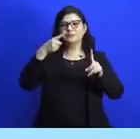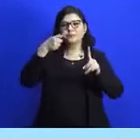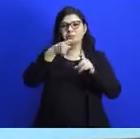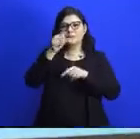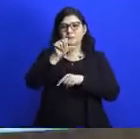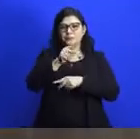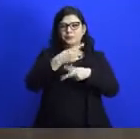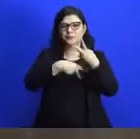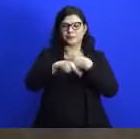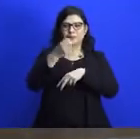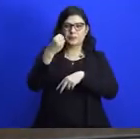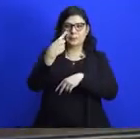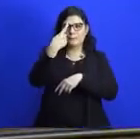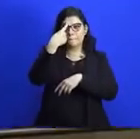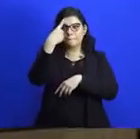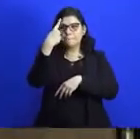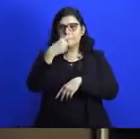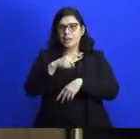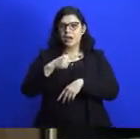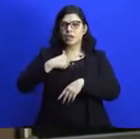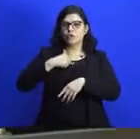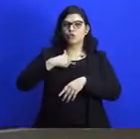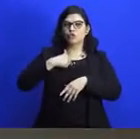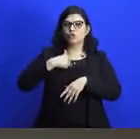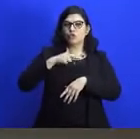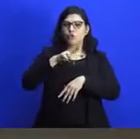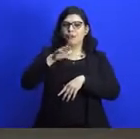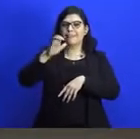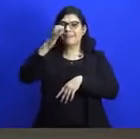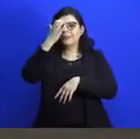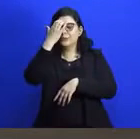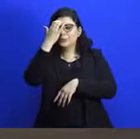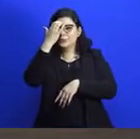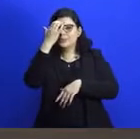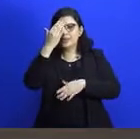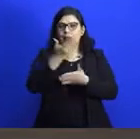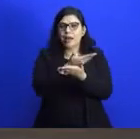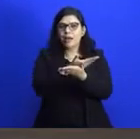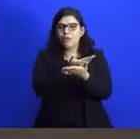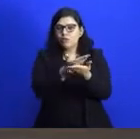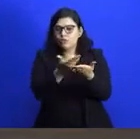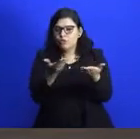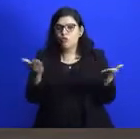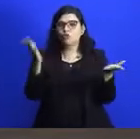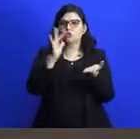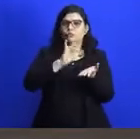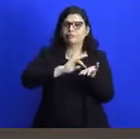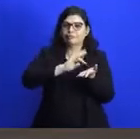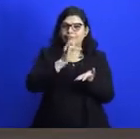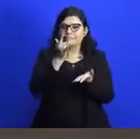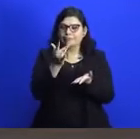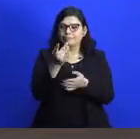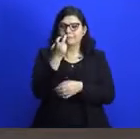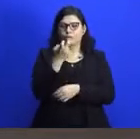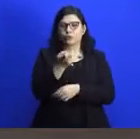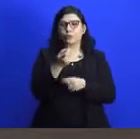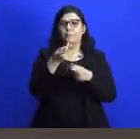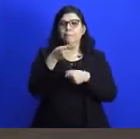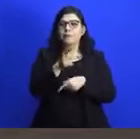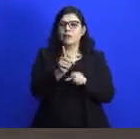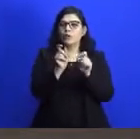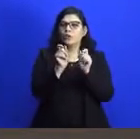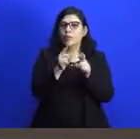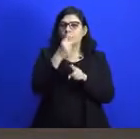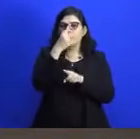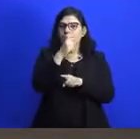Para reconocer, agradecer a todos que se juntan con nosotros en esto. Pero también para